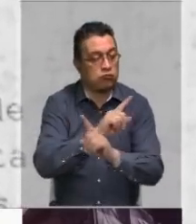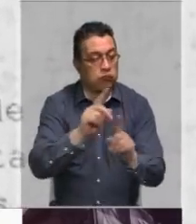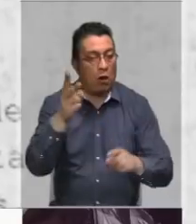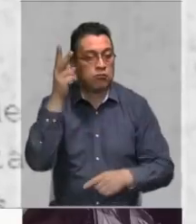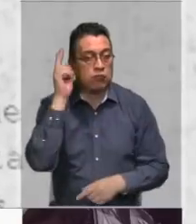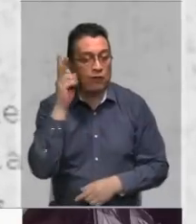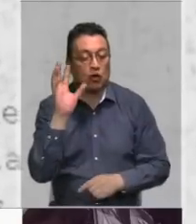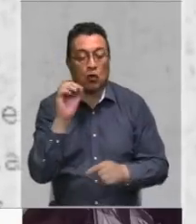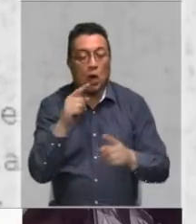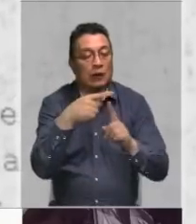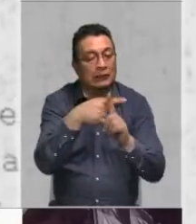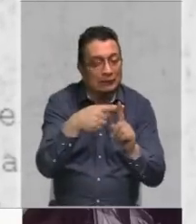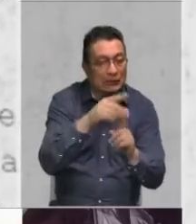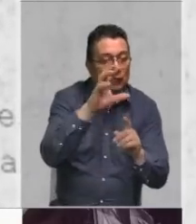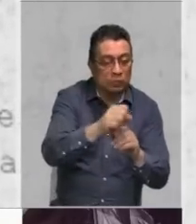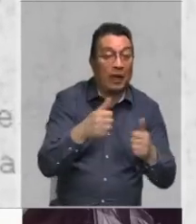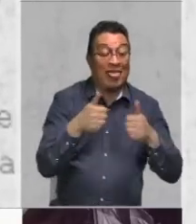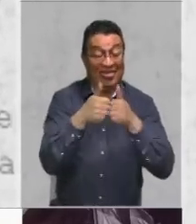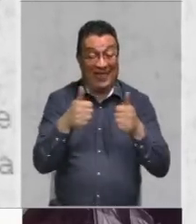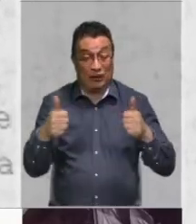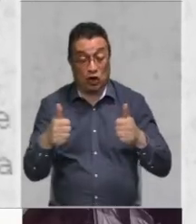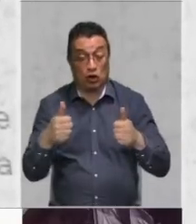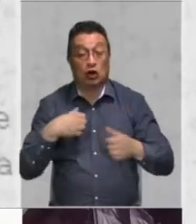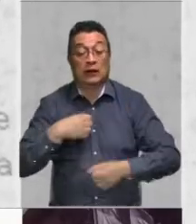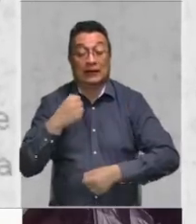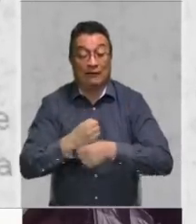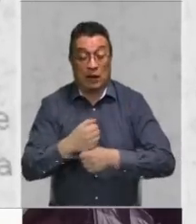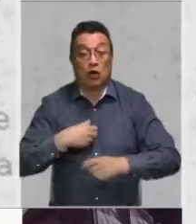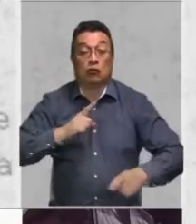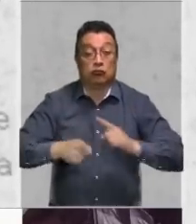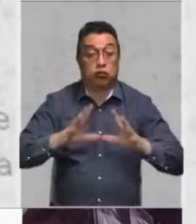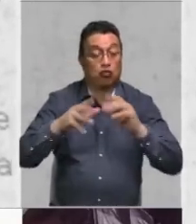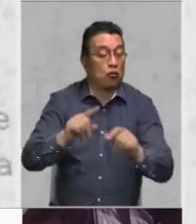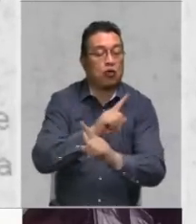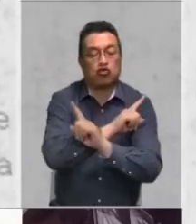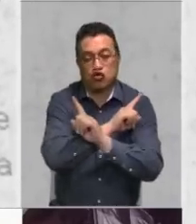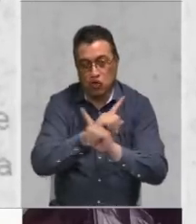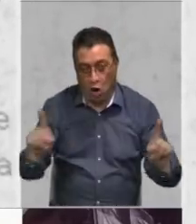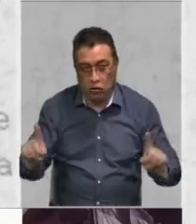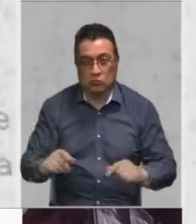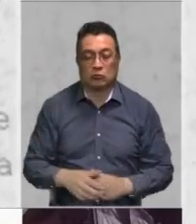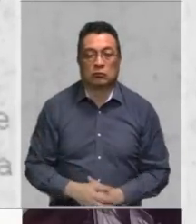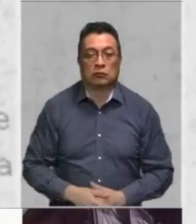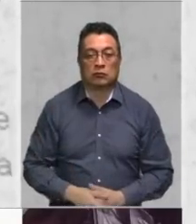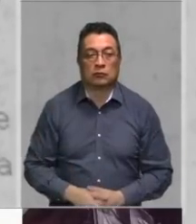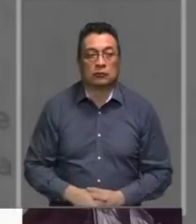o parte, ser director, empleado o ejecutivo de un club.